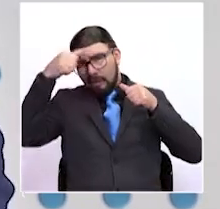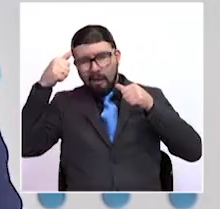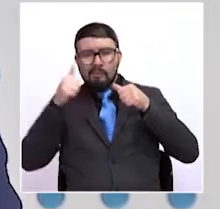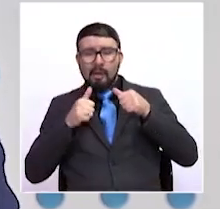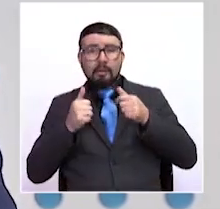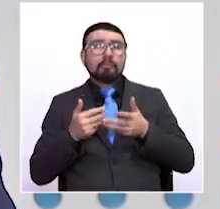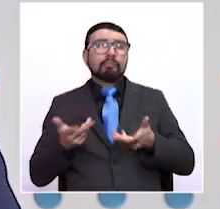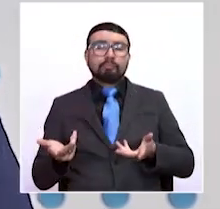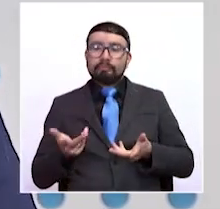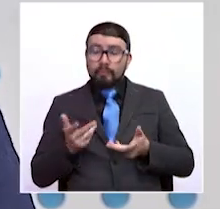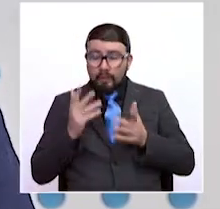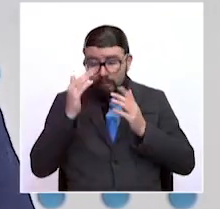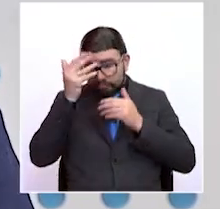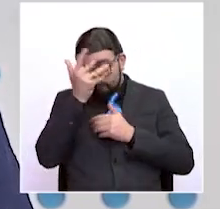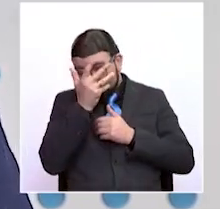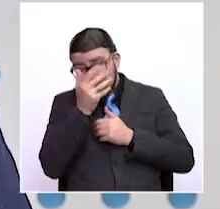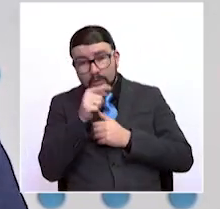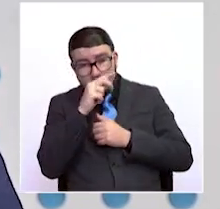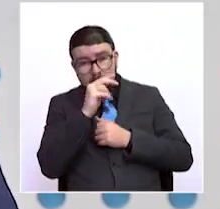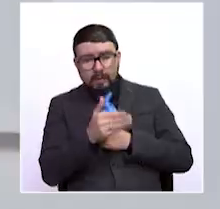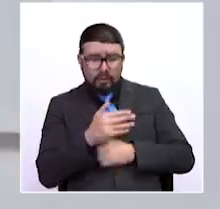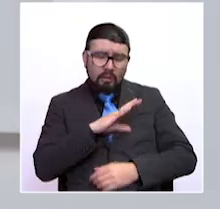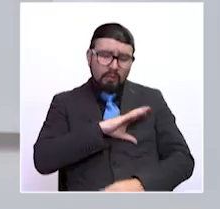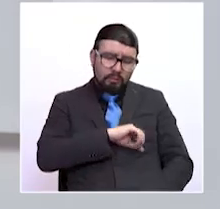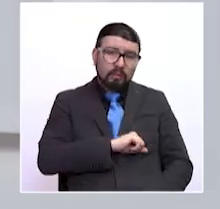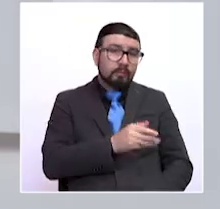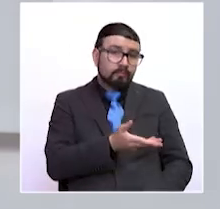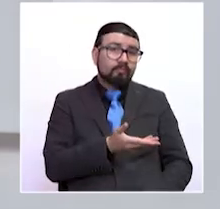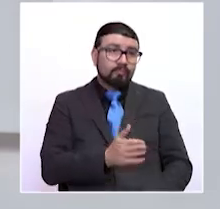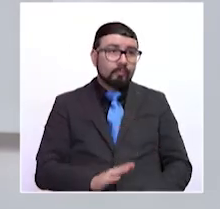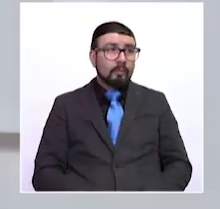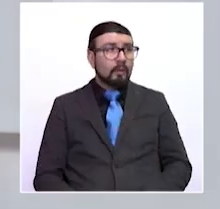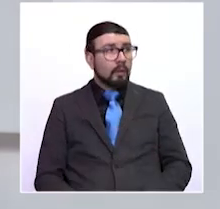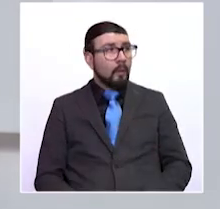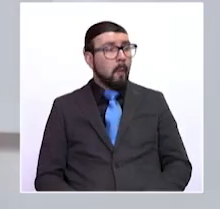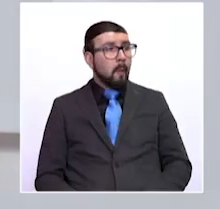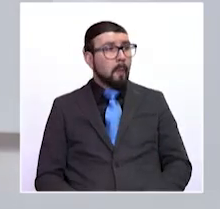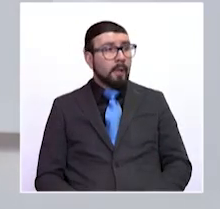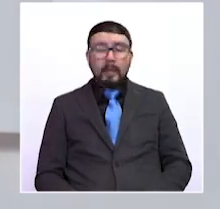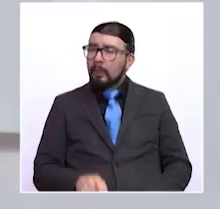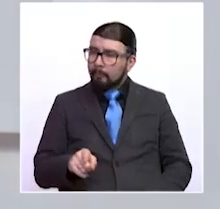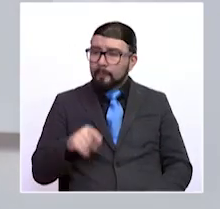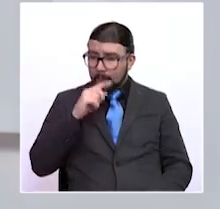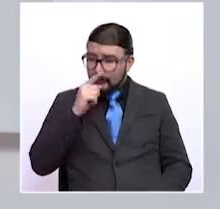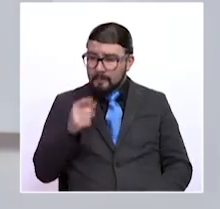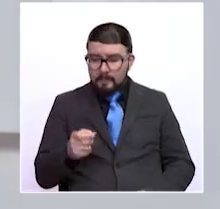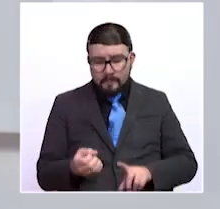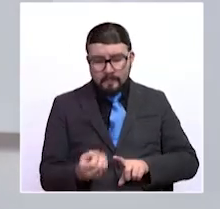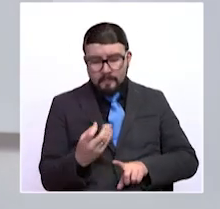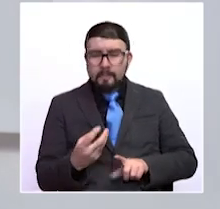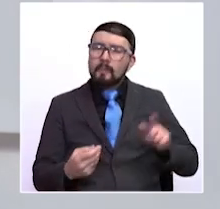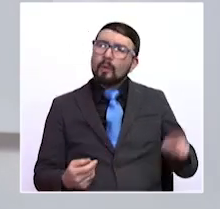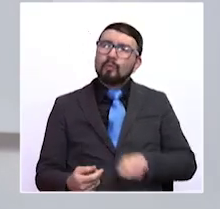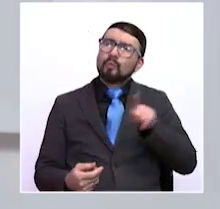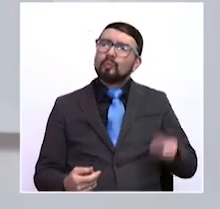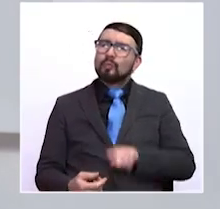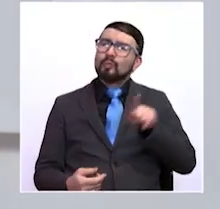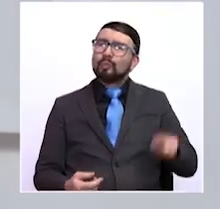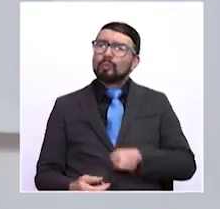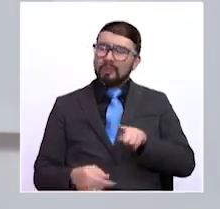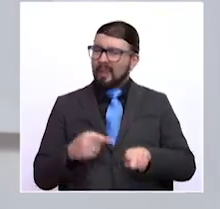piel y de su profundidad del alma. Doctora Colombia, es que, pues sí, la chispita mariposa, eso pues aparentemente no es